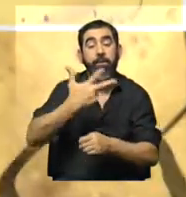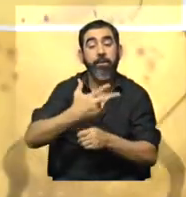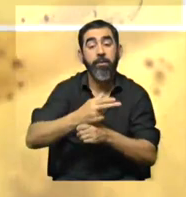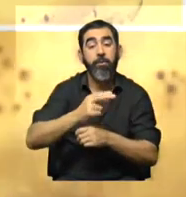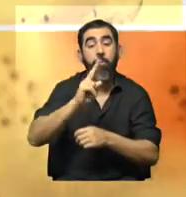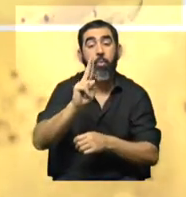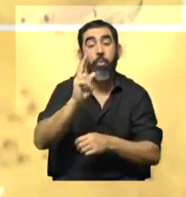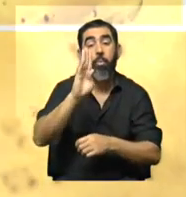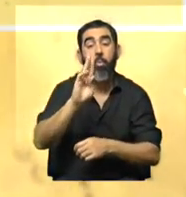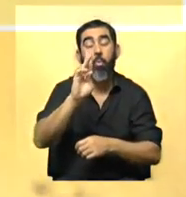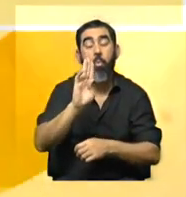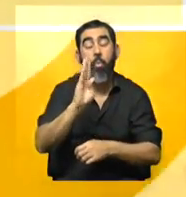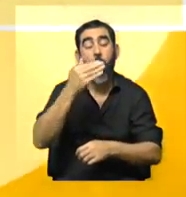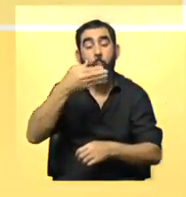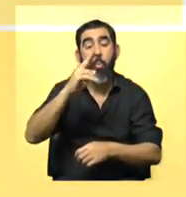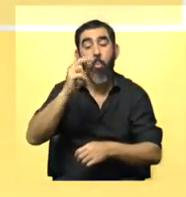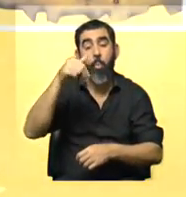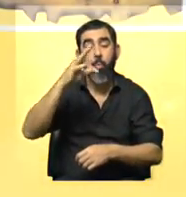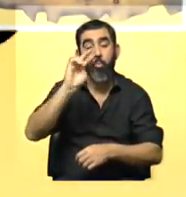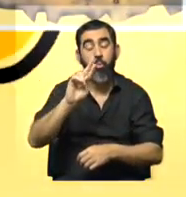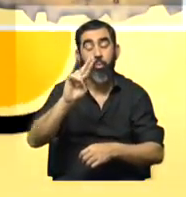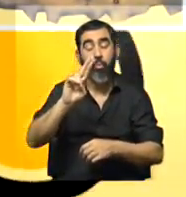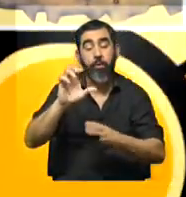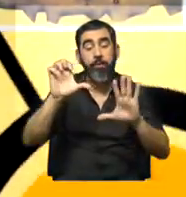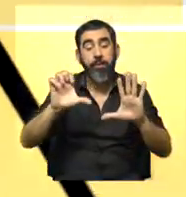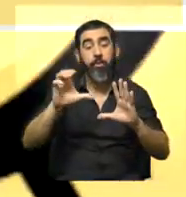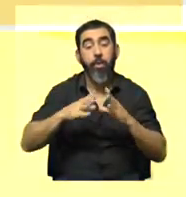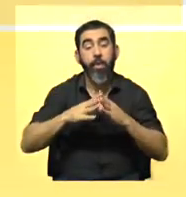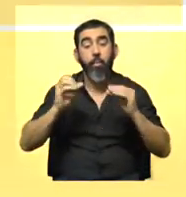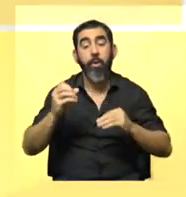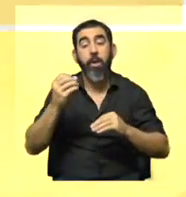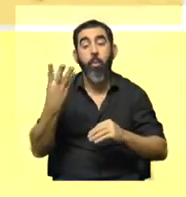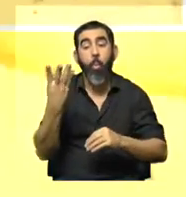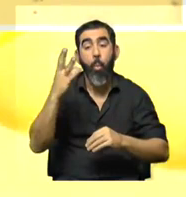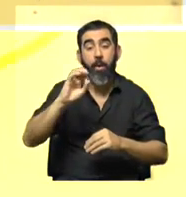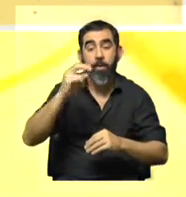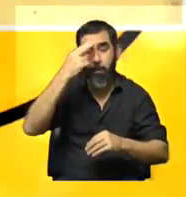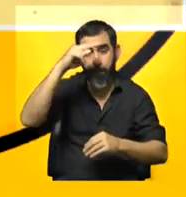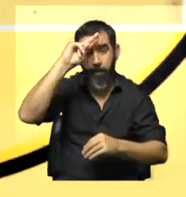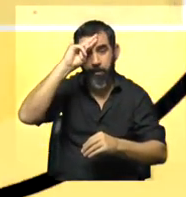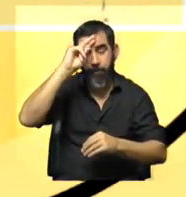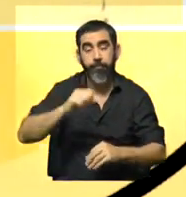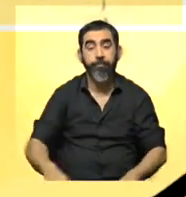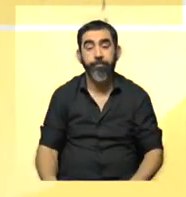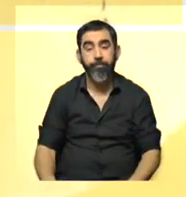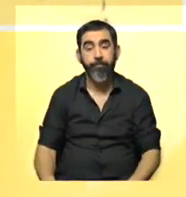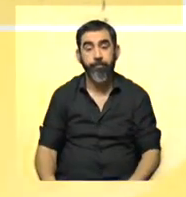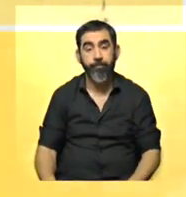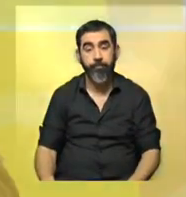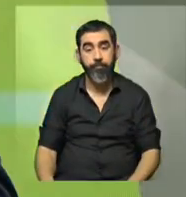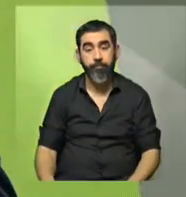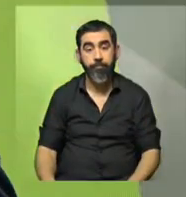el grupo Ubuntu, alumnos de sexto año de la Escuela 40 de México. Ahora vamos a pasar a